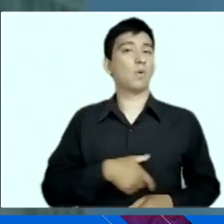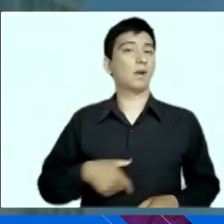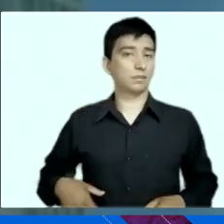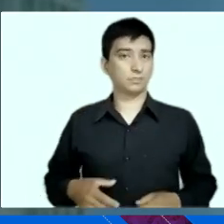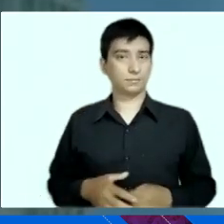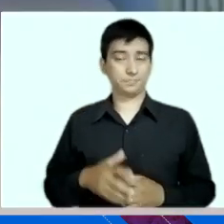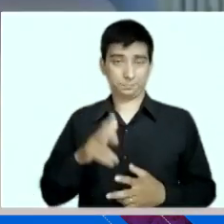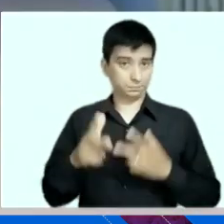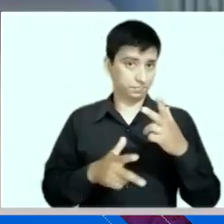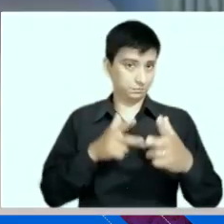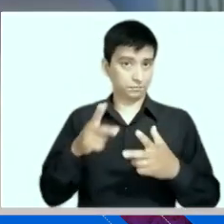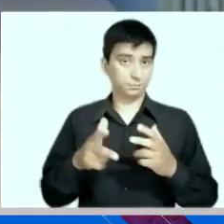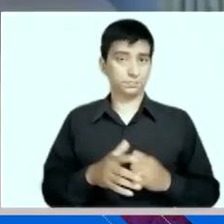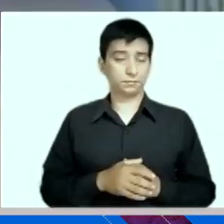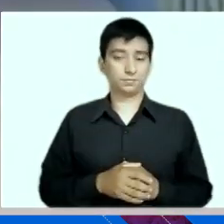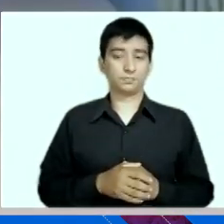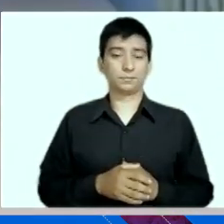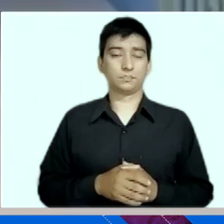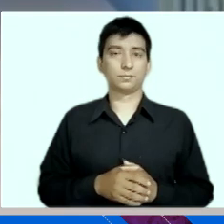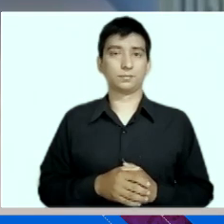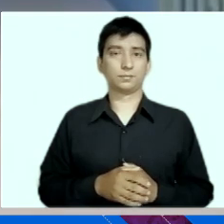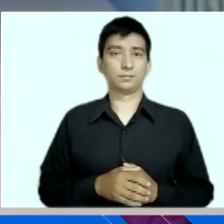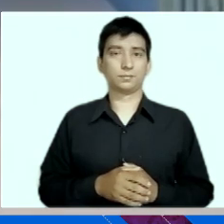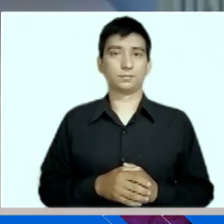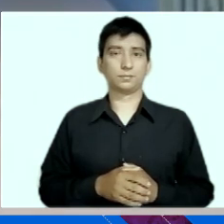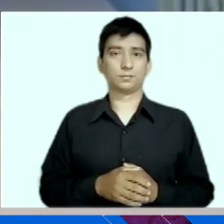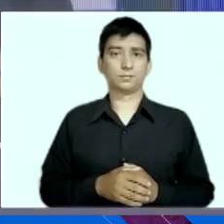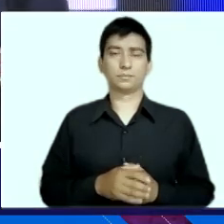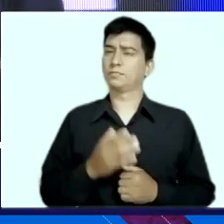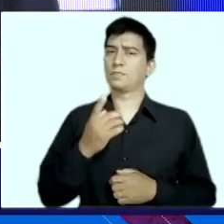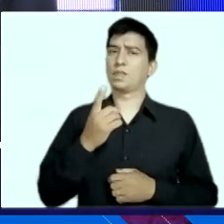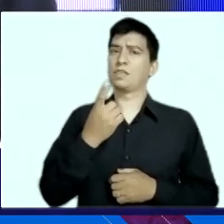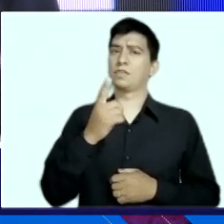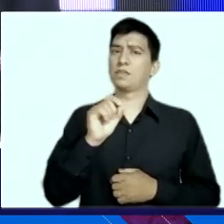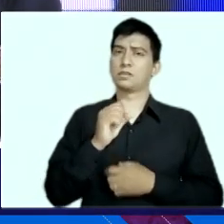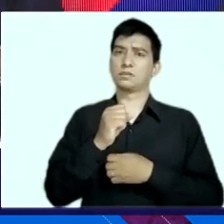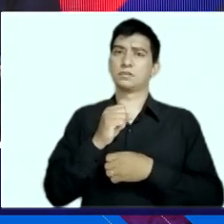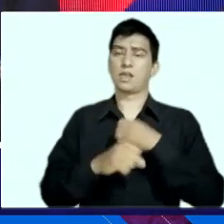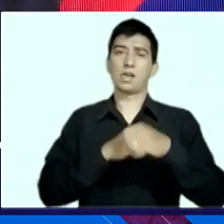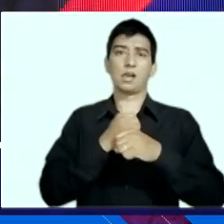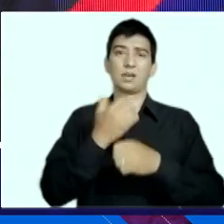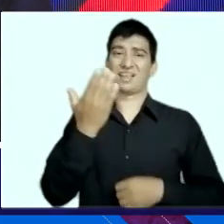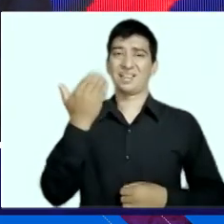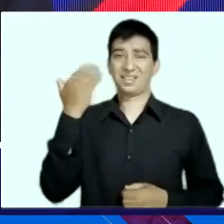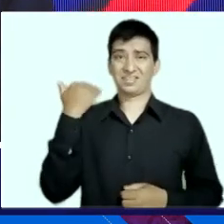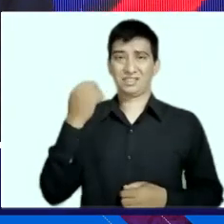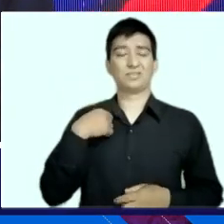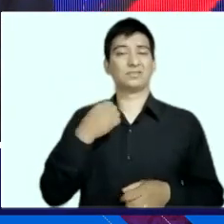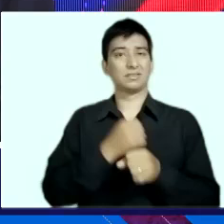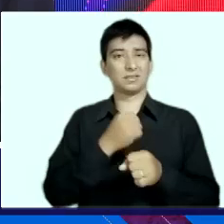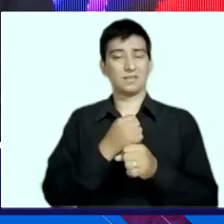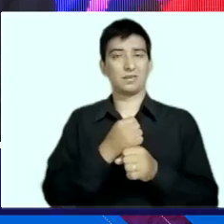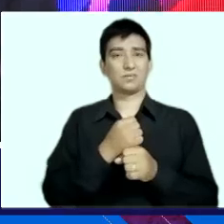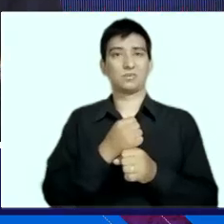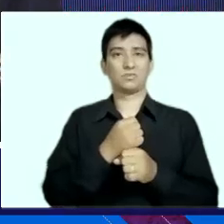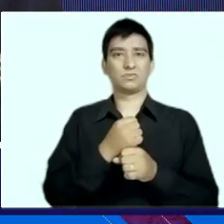que cómo me lleva a 10 años atrás, como decir, yo estaba trabajando para Canal 13, era cronista en ese momento y